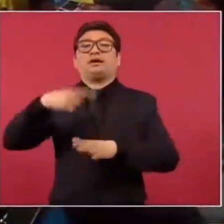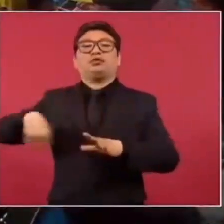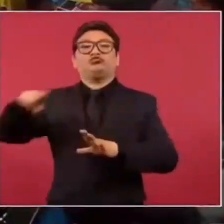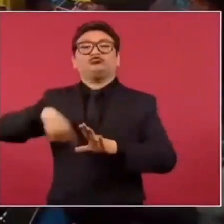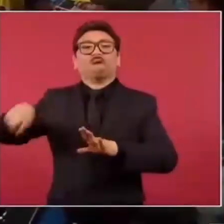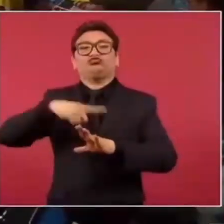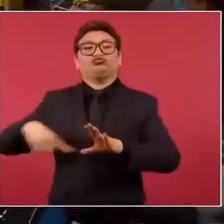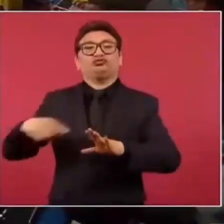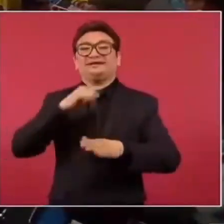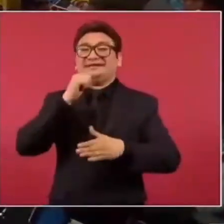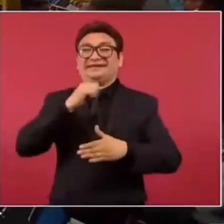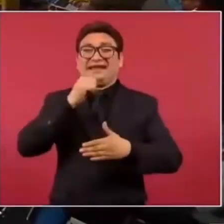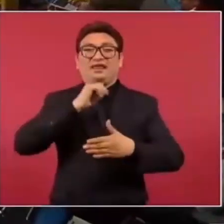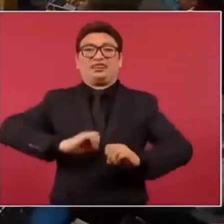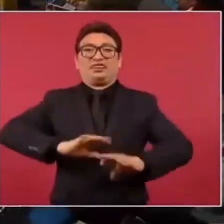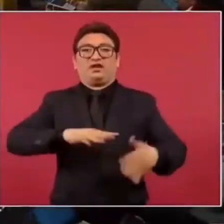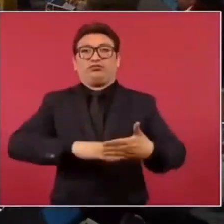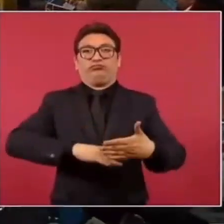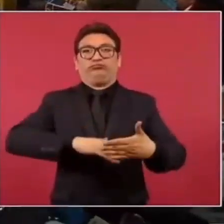Entonces,